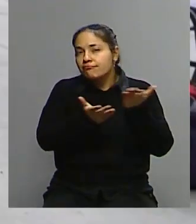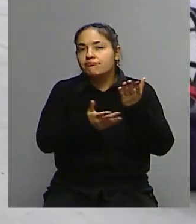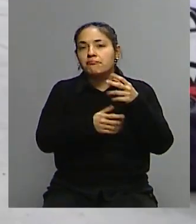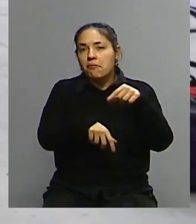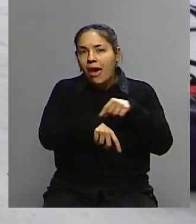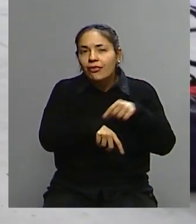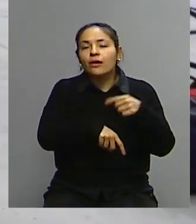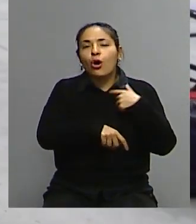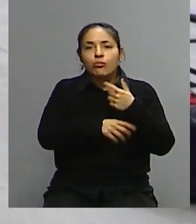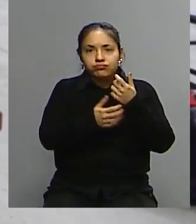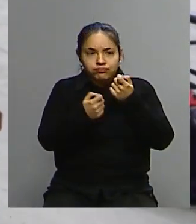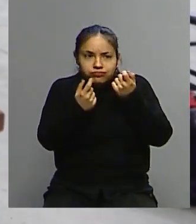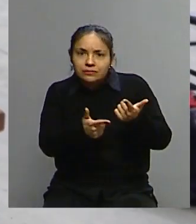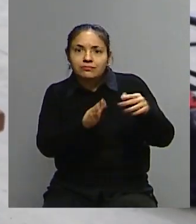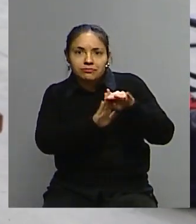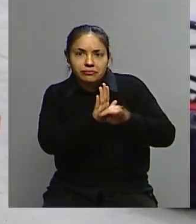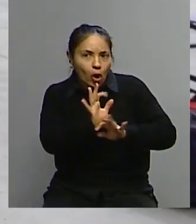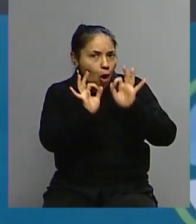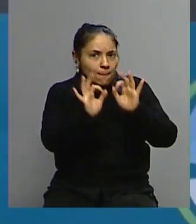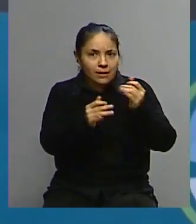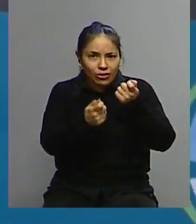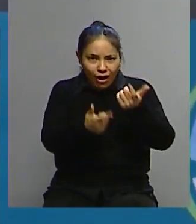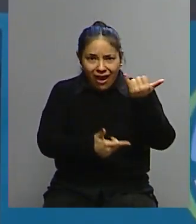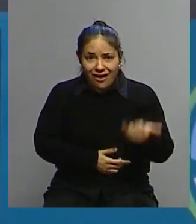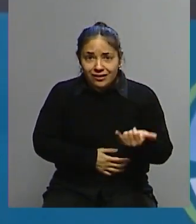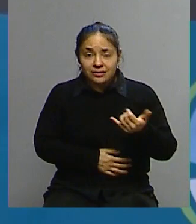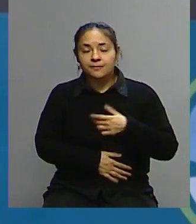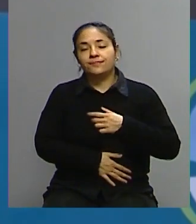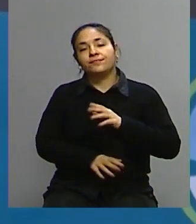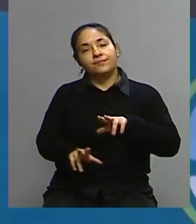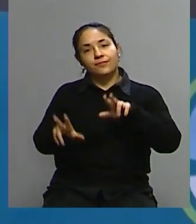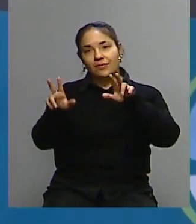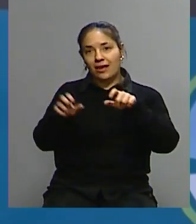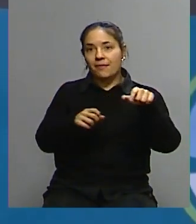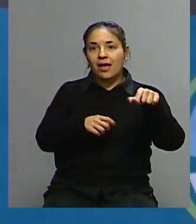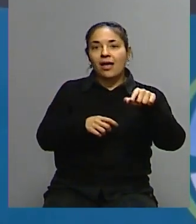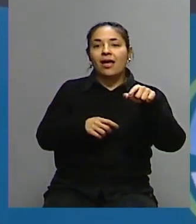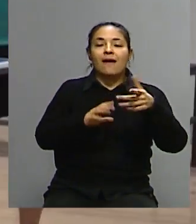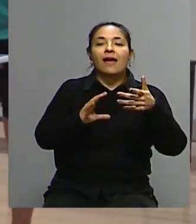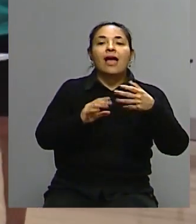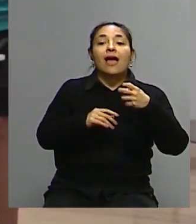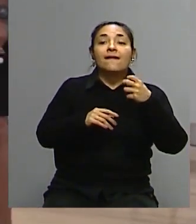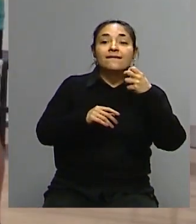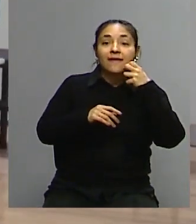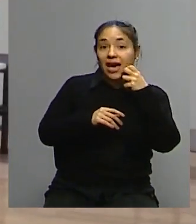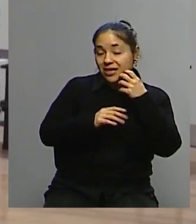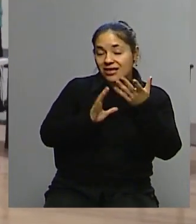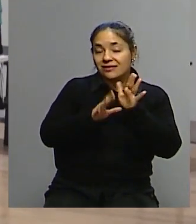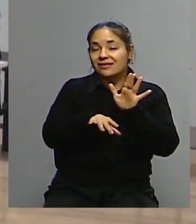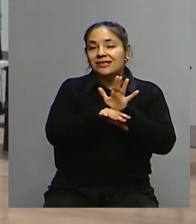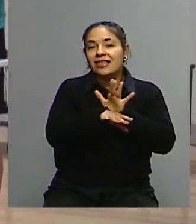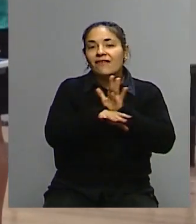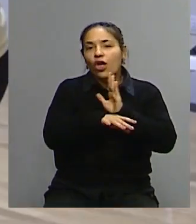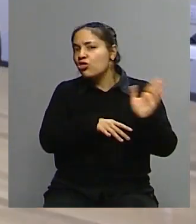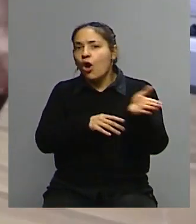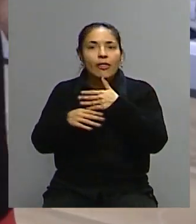Bueno, a ver, es cierto que cuando hablamos de vejez es porque no todos envejecemos de la misma manera, ¿sí? No es que por eso